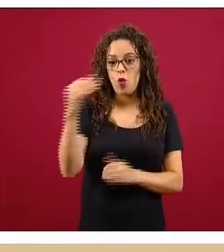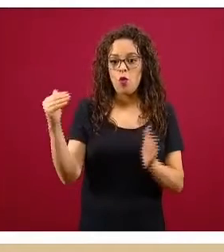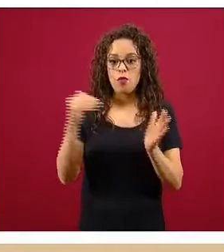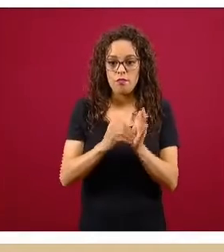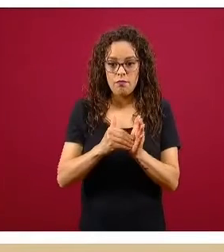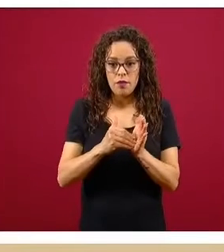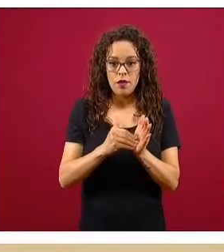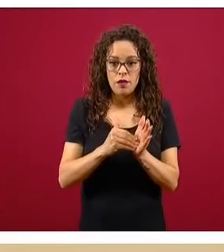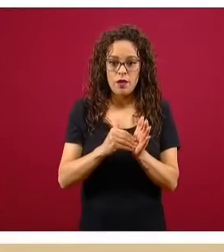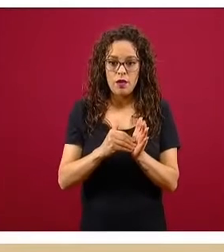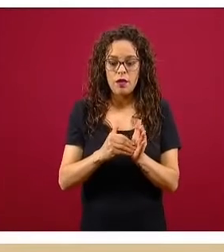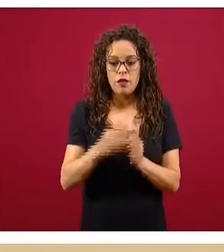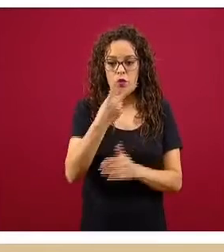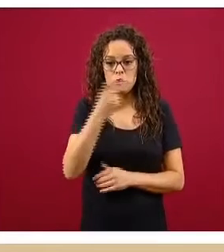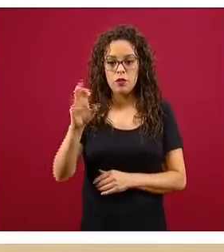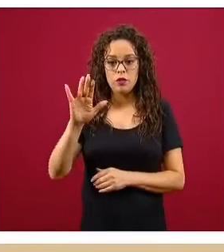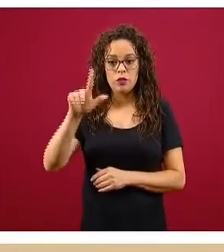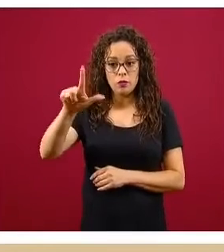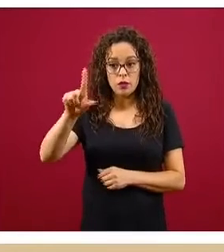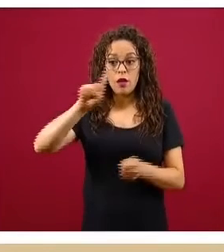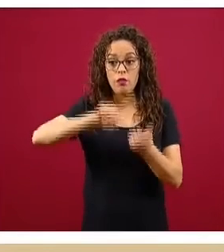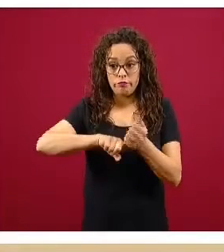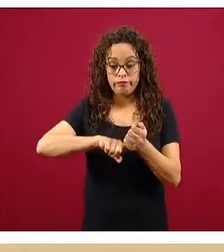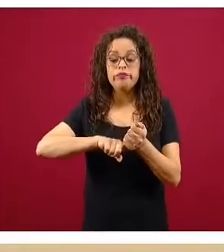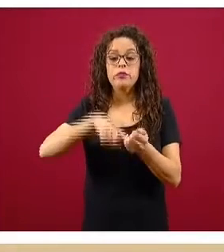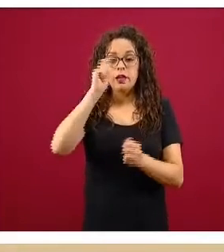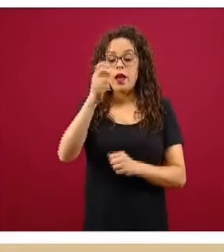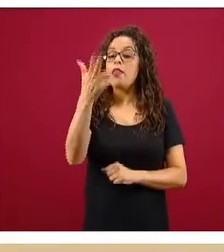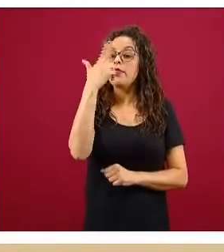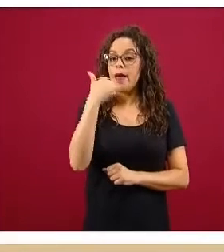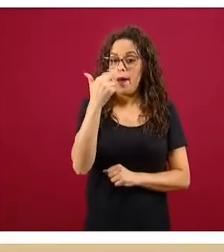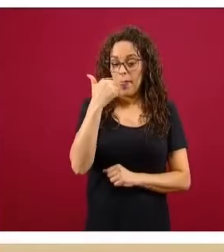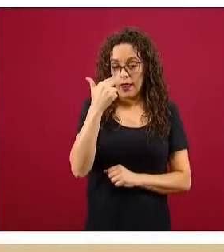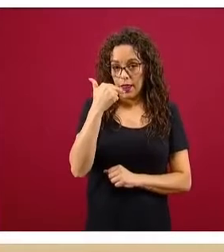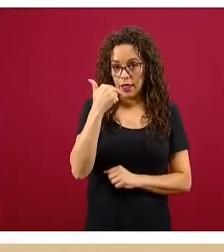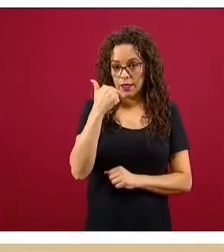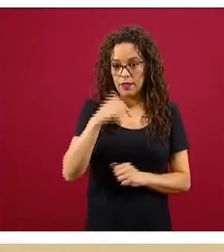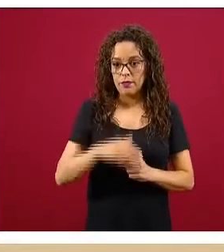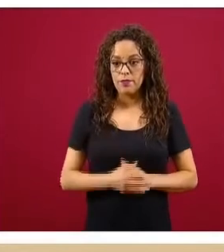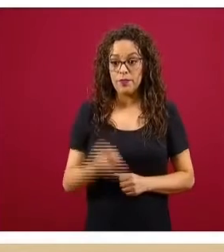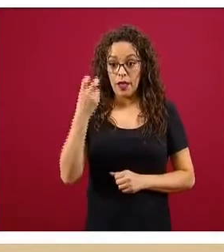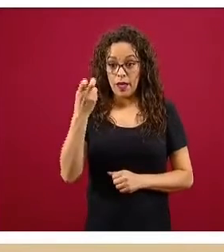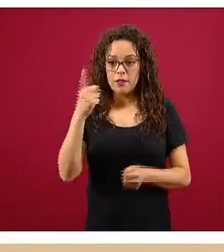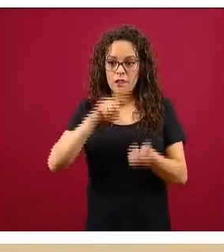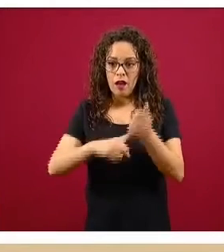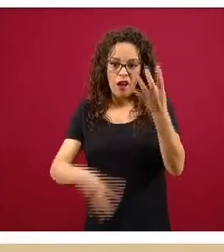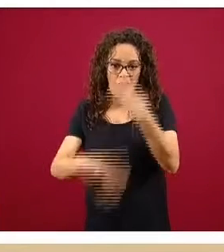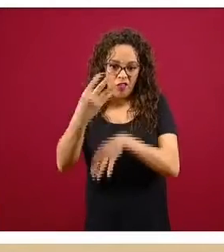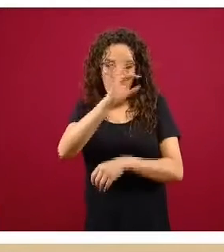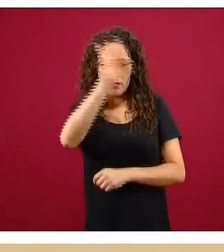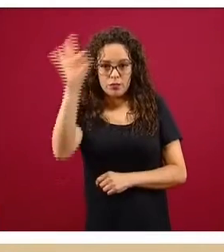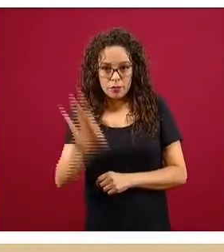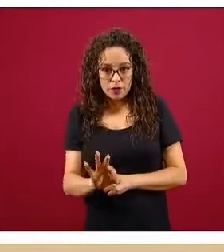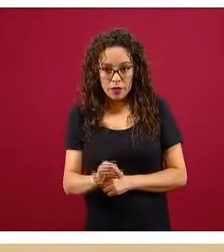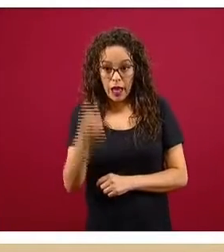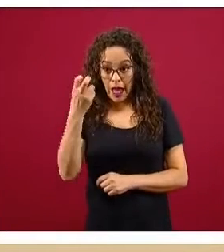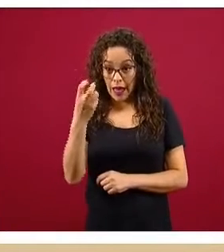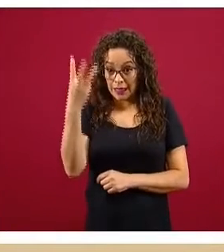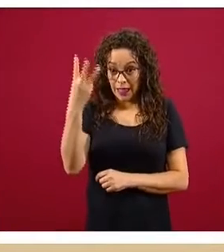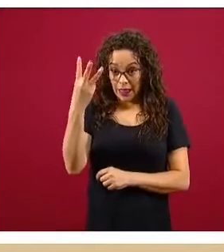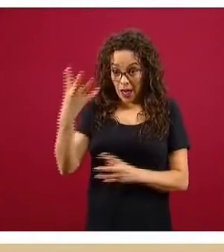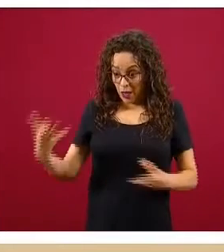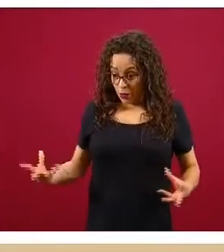101.257 muertes, es diabetes y todas sus consecuencias. Y esto es 14%. O sea que si sumamos esas tres,